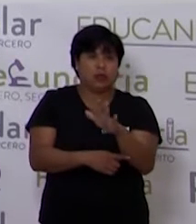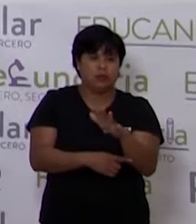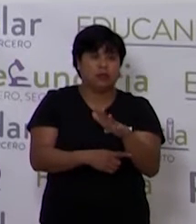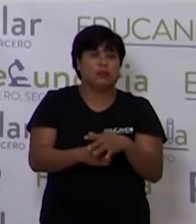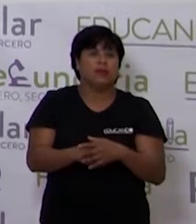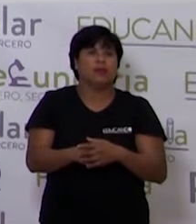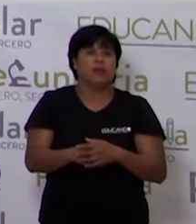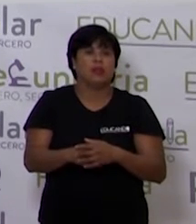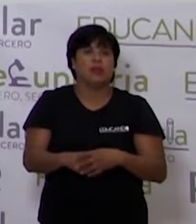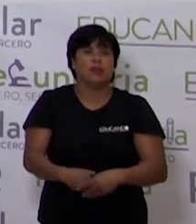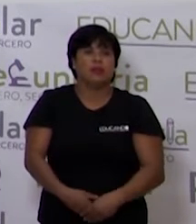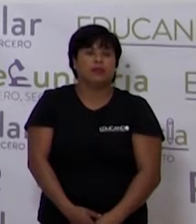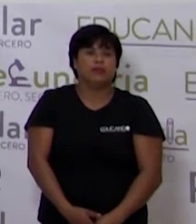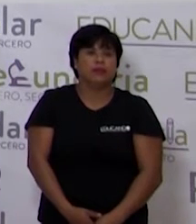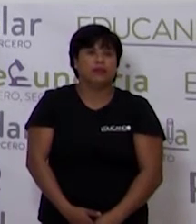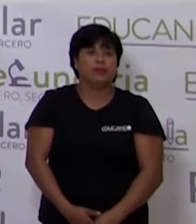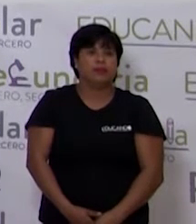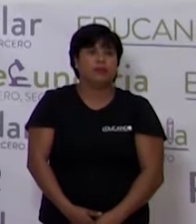10.